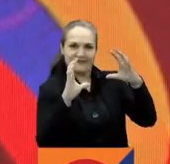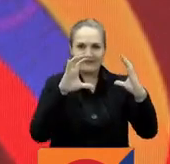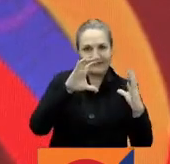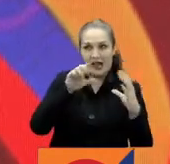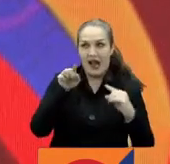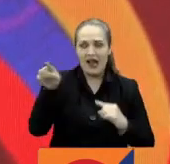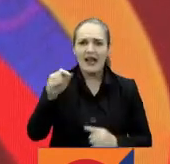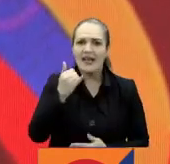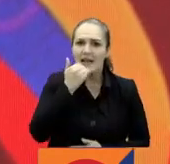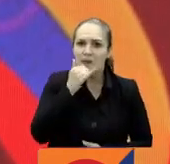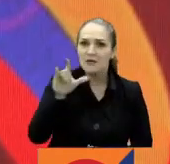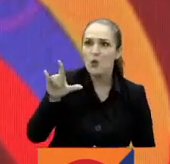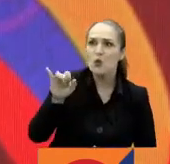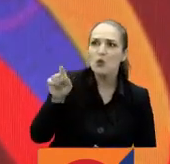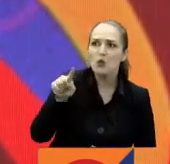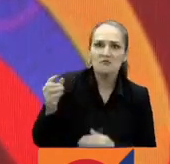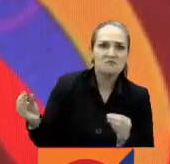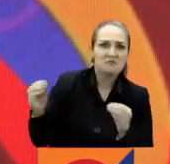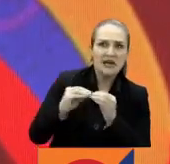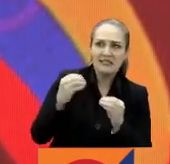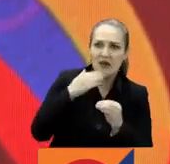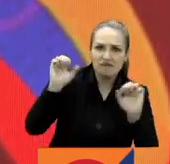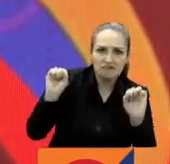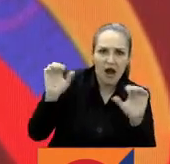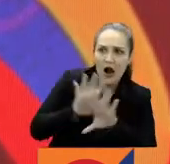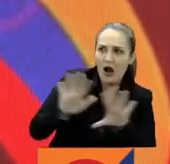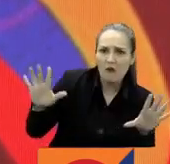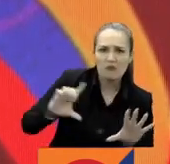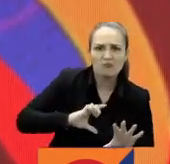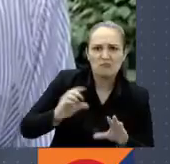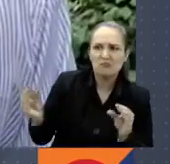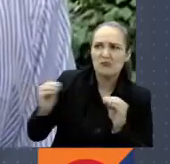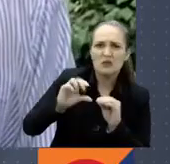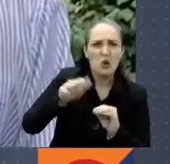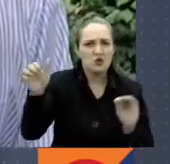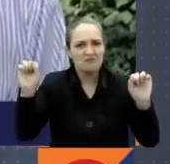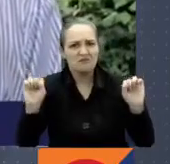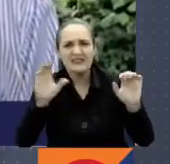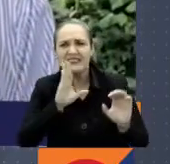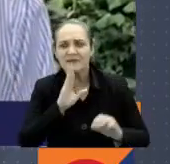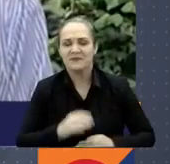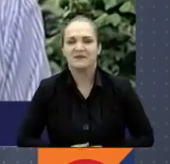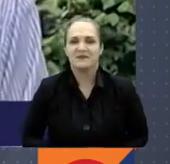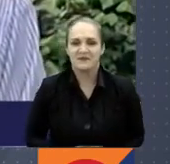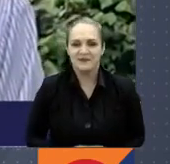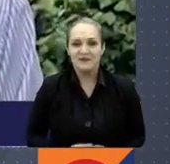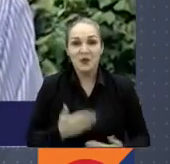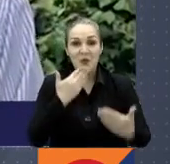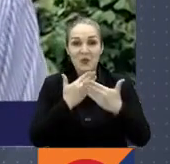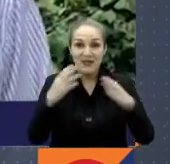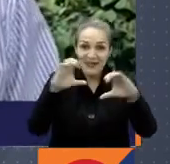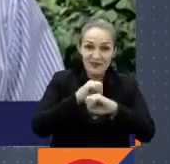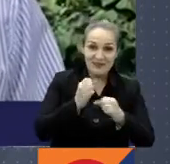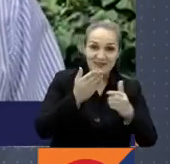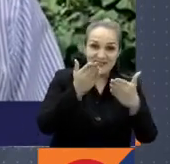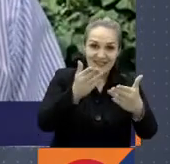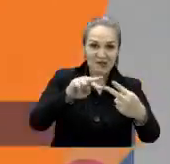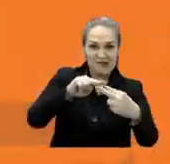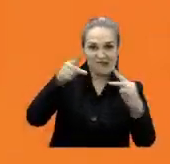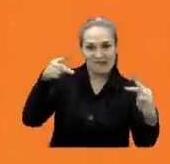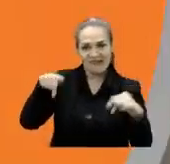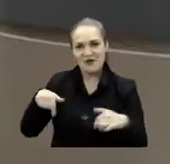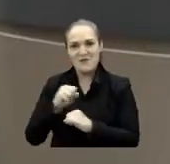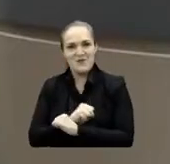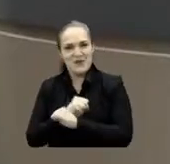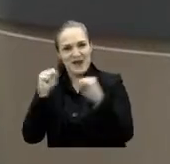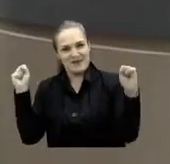por supuesto, el levantamiento de pesas. Adelante, don Carlos Julio. Buenas noches, señoras, señores. Camilo, estamos contentos,